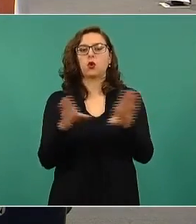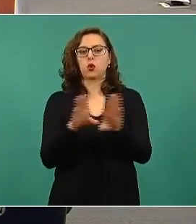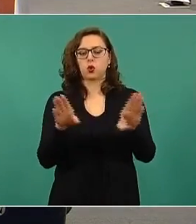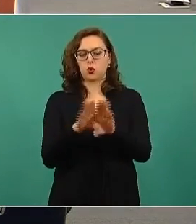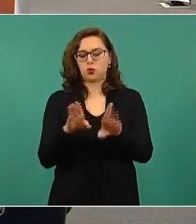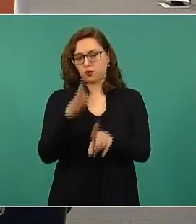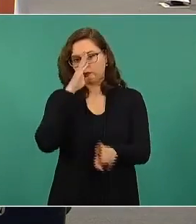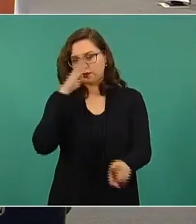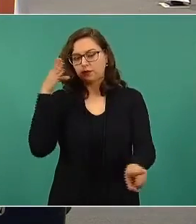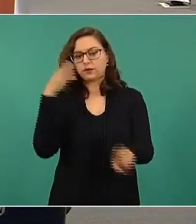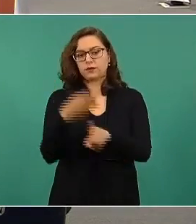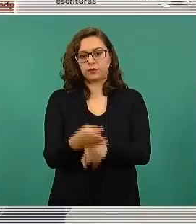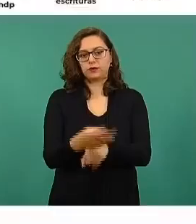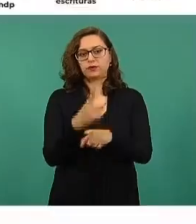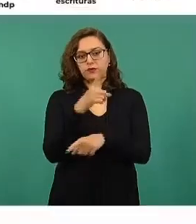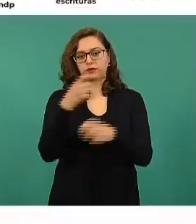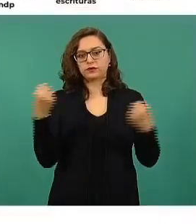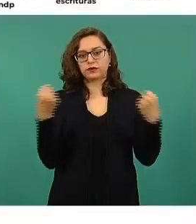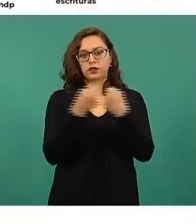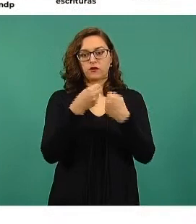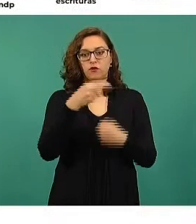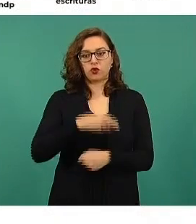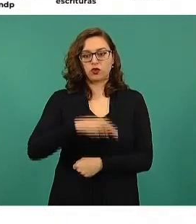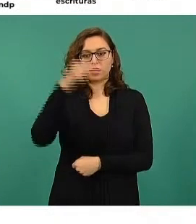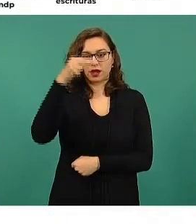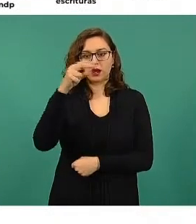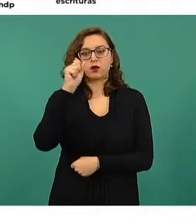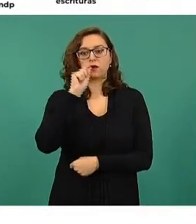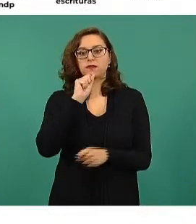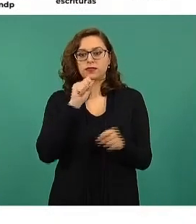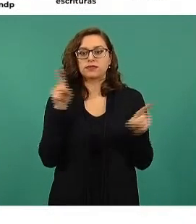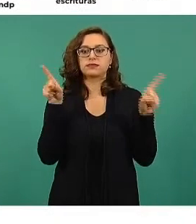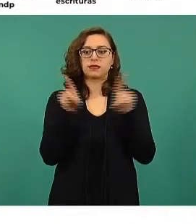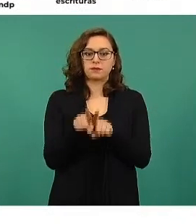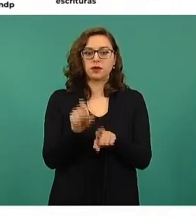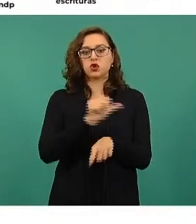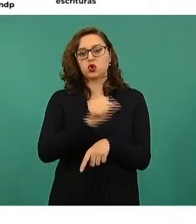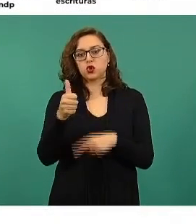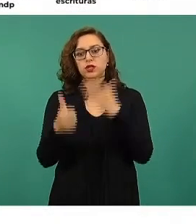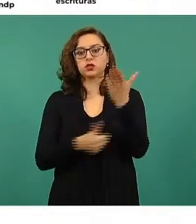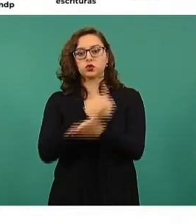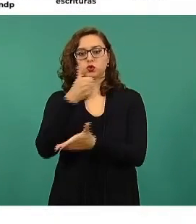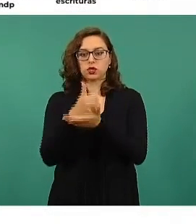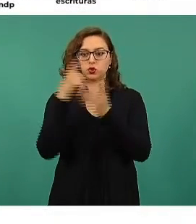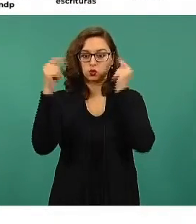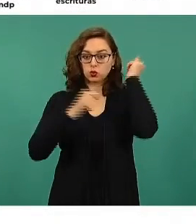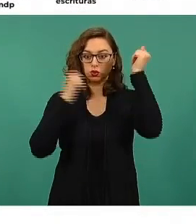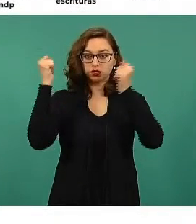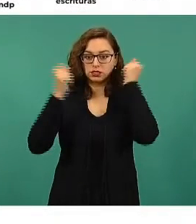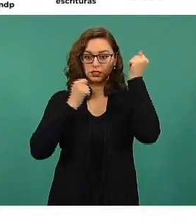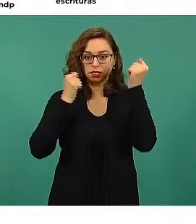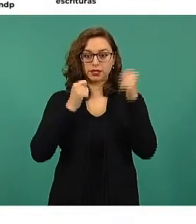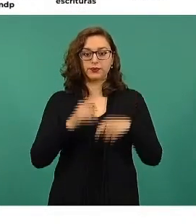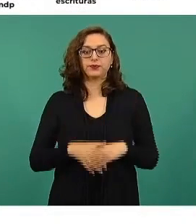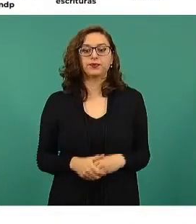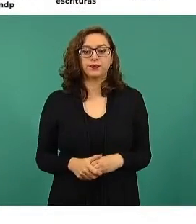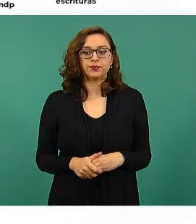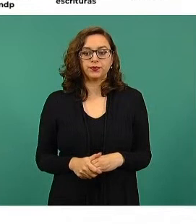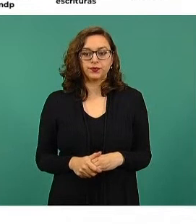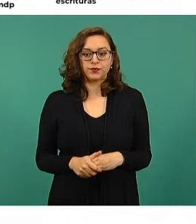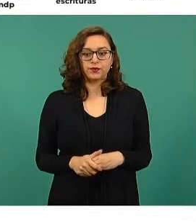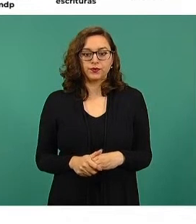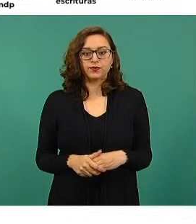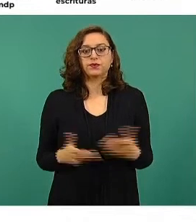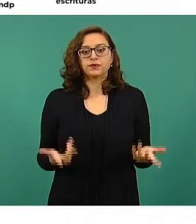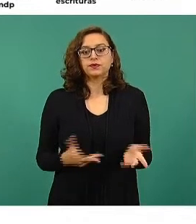lo que corresponde en la frontera norte, también en ciudades que tienen características turísticas, y es ahí donde terminamos